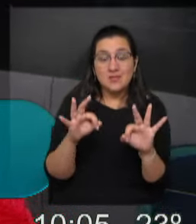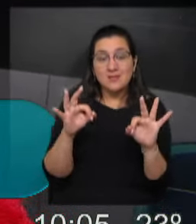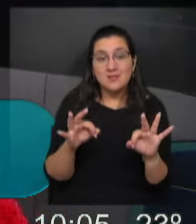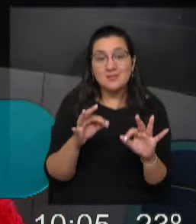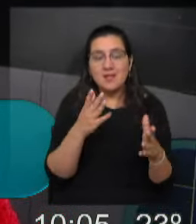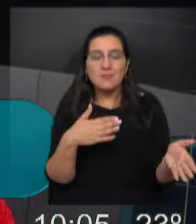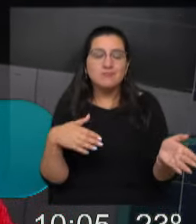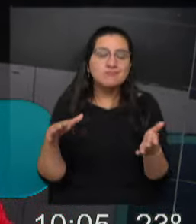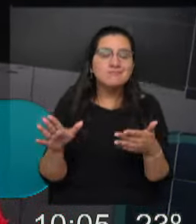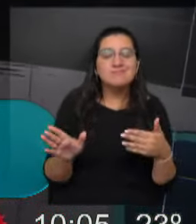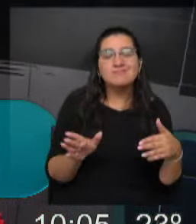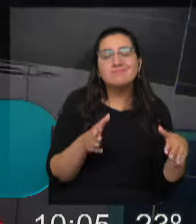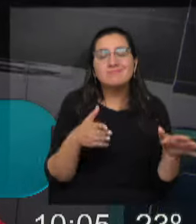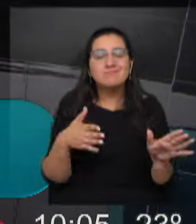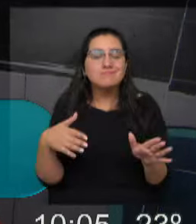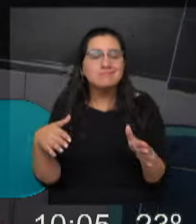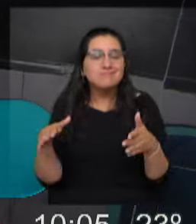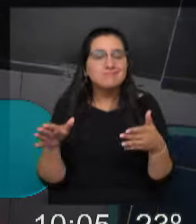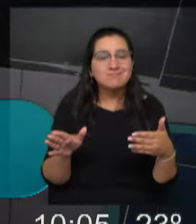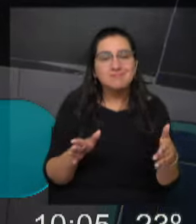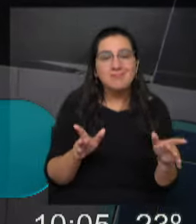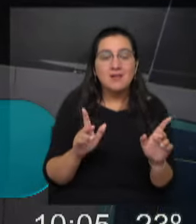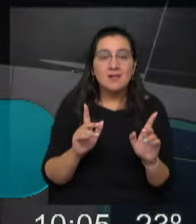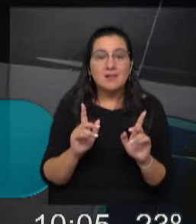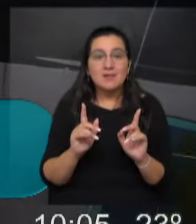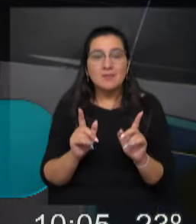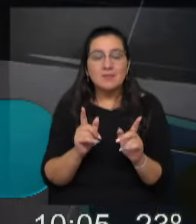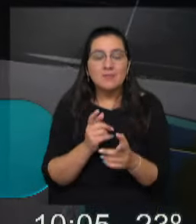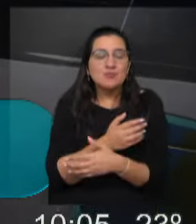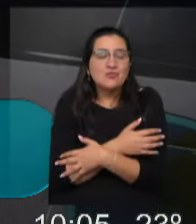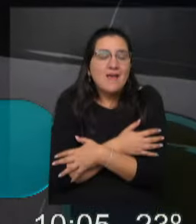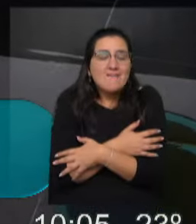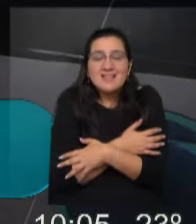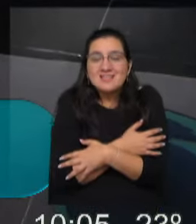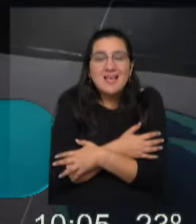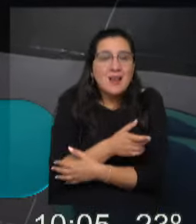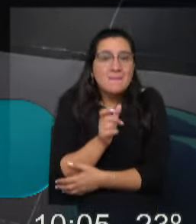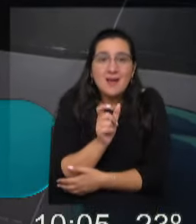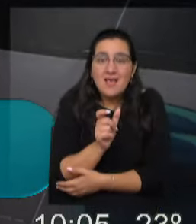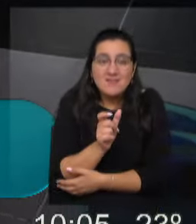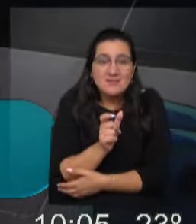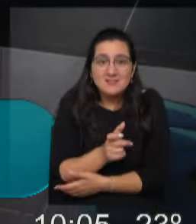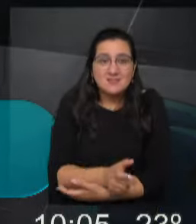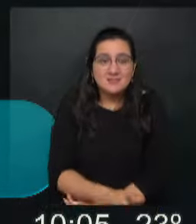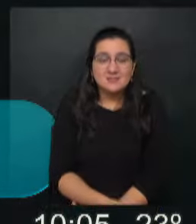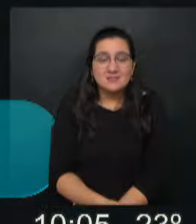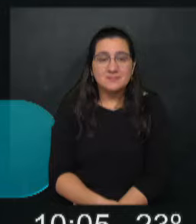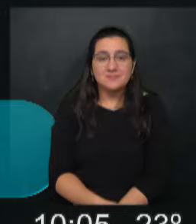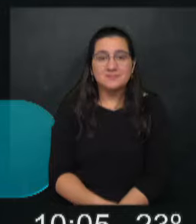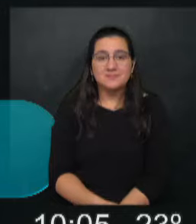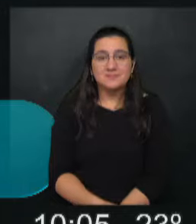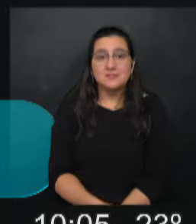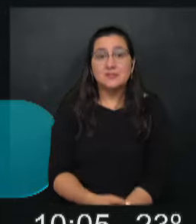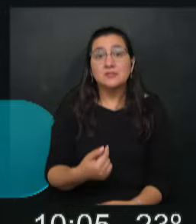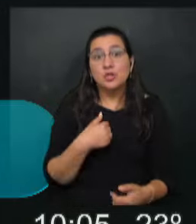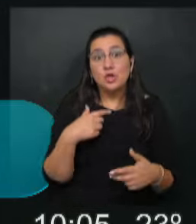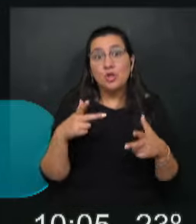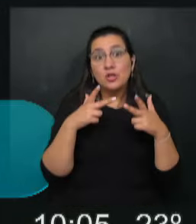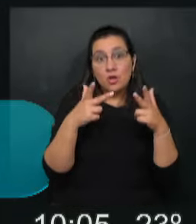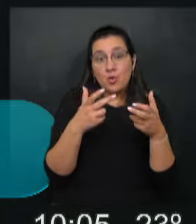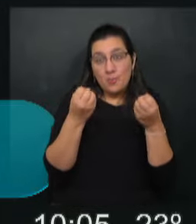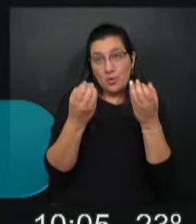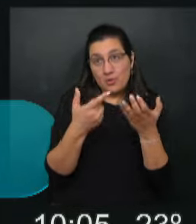y la armonía. Cómo vos vestís, abrazás esas palabras para que te lleven a determinados lugares emocionales. Y lo digo porque,